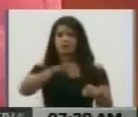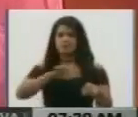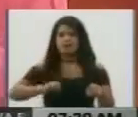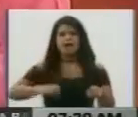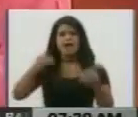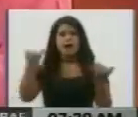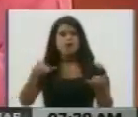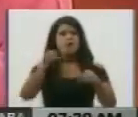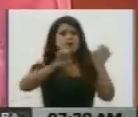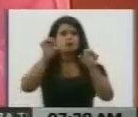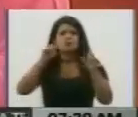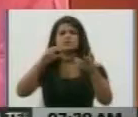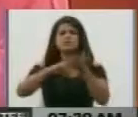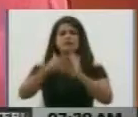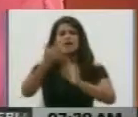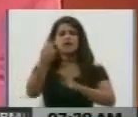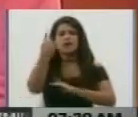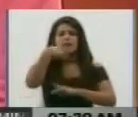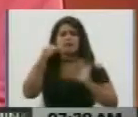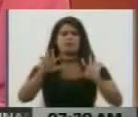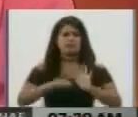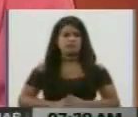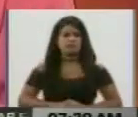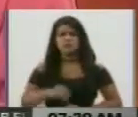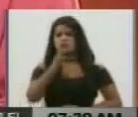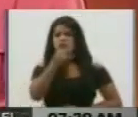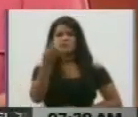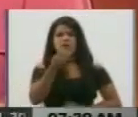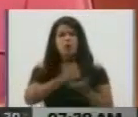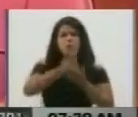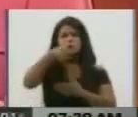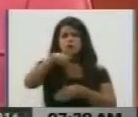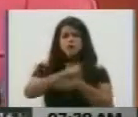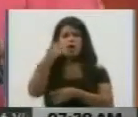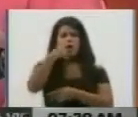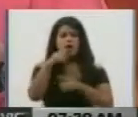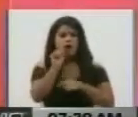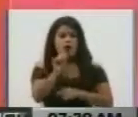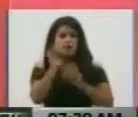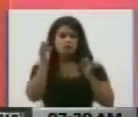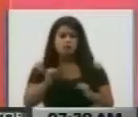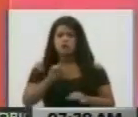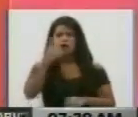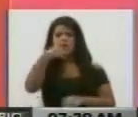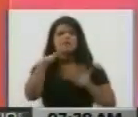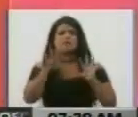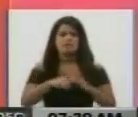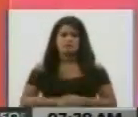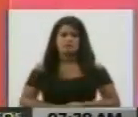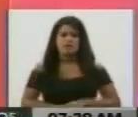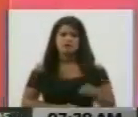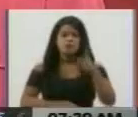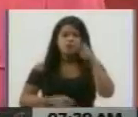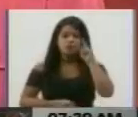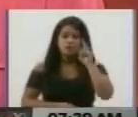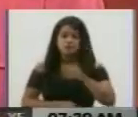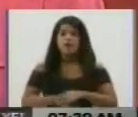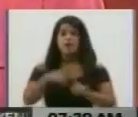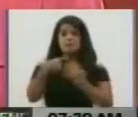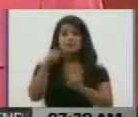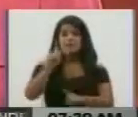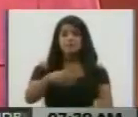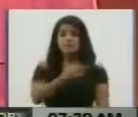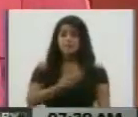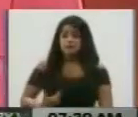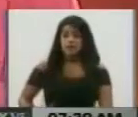Y en el caso brasileño, hoy tendremos, digamos, un episodio histórico, porque la presidenta